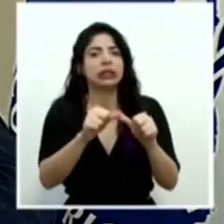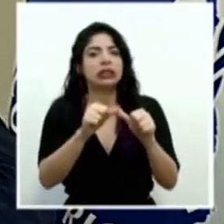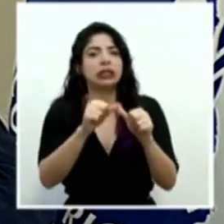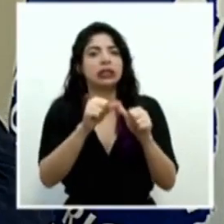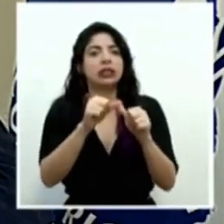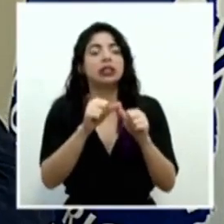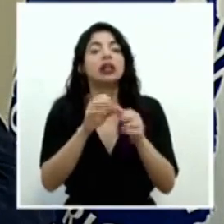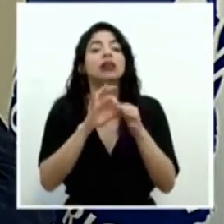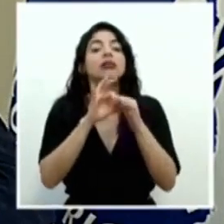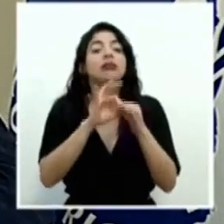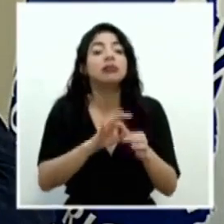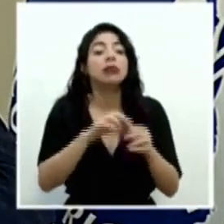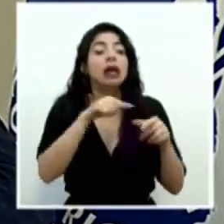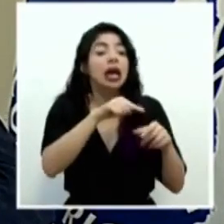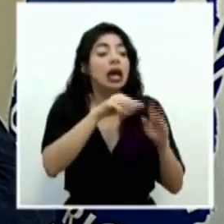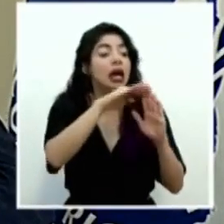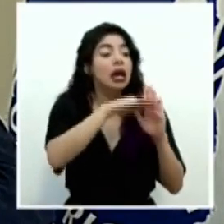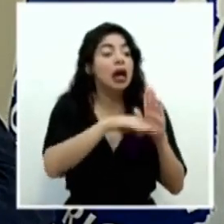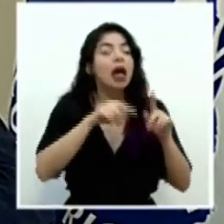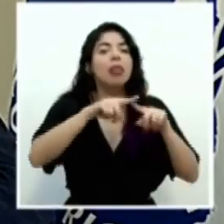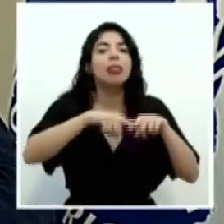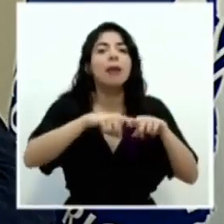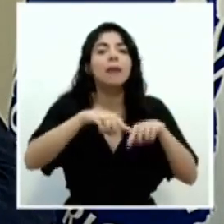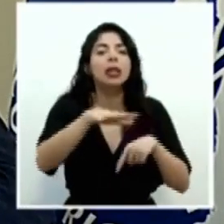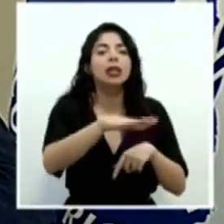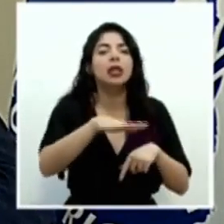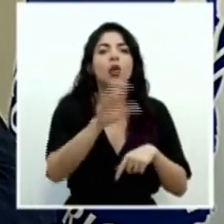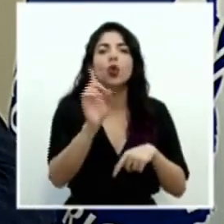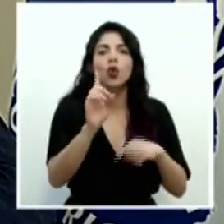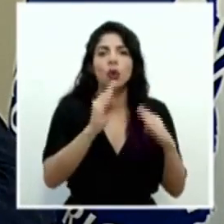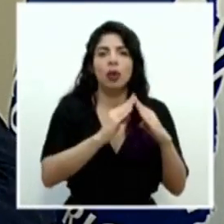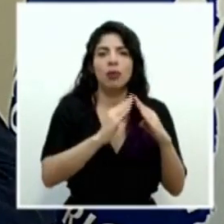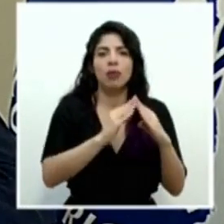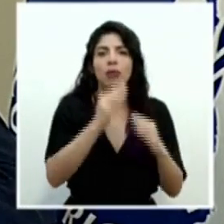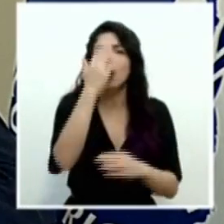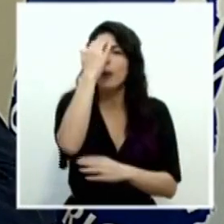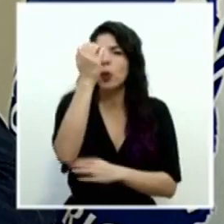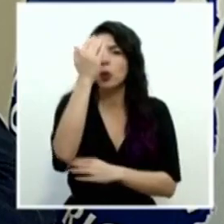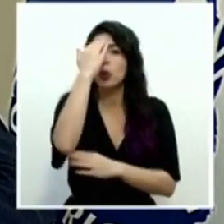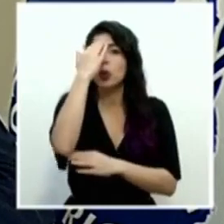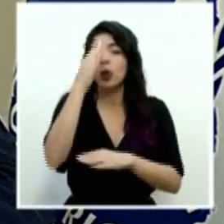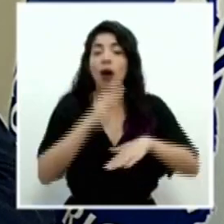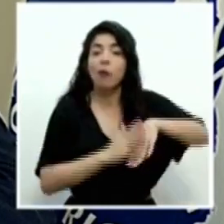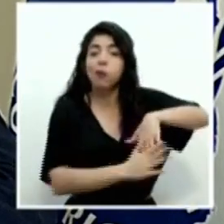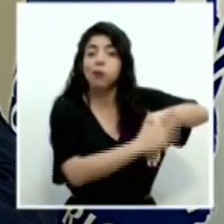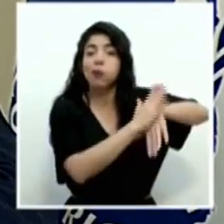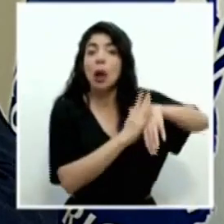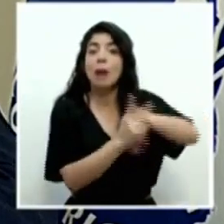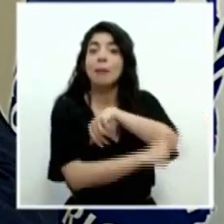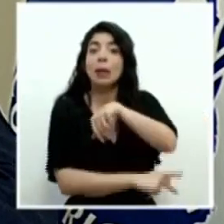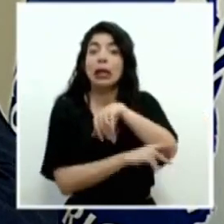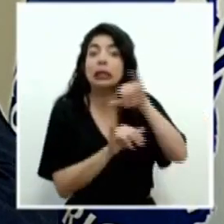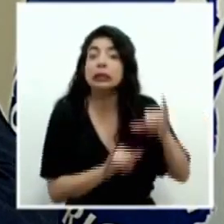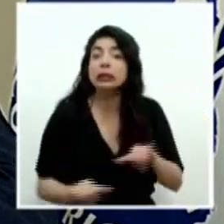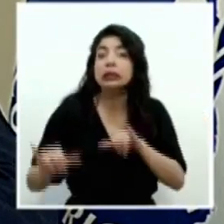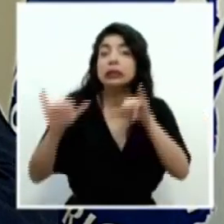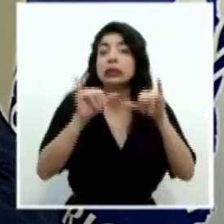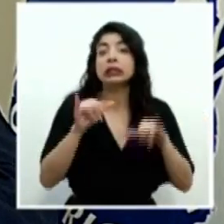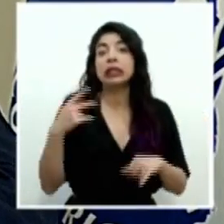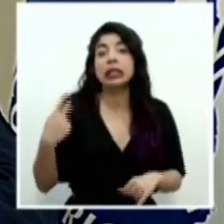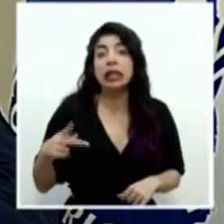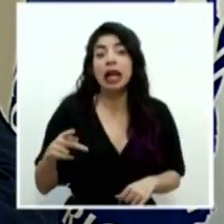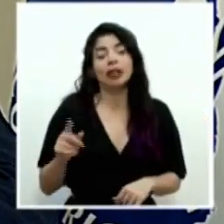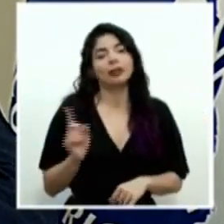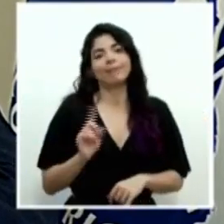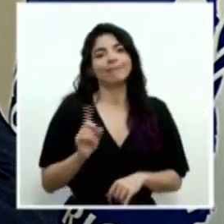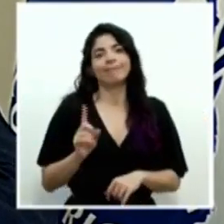de regionalización, tomando en cuenta que no existe un comportamiento homogéneo en el riesgo de transmisión